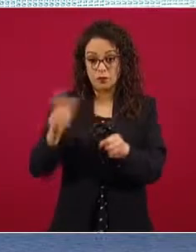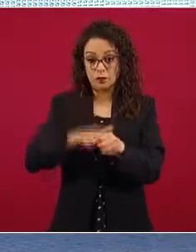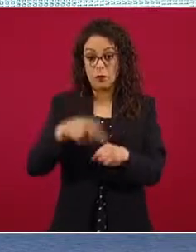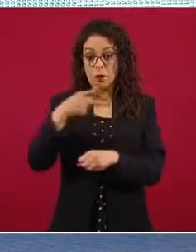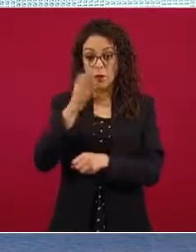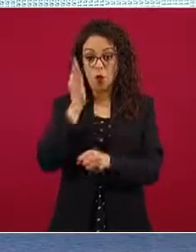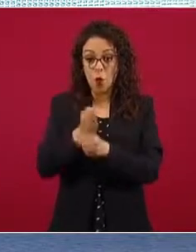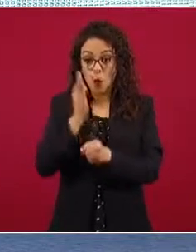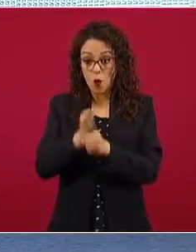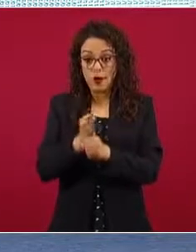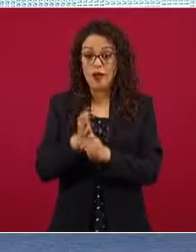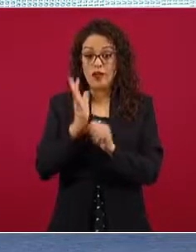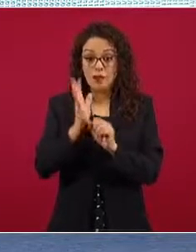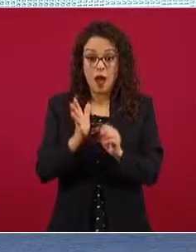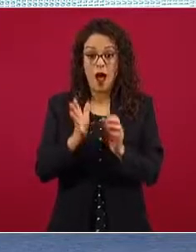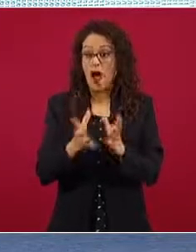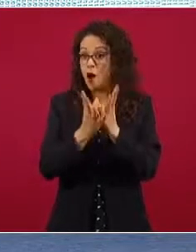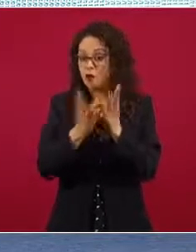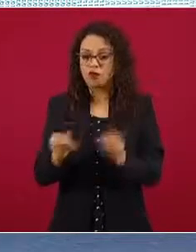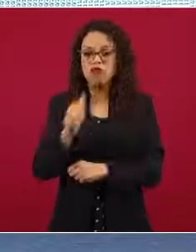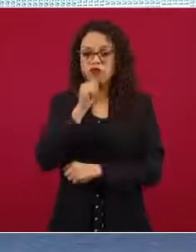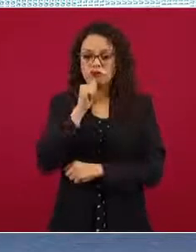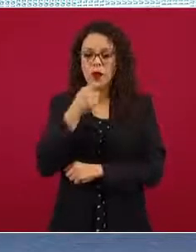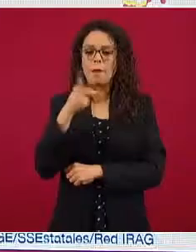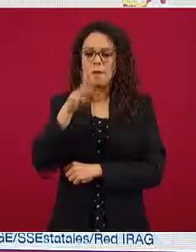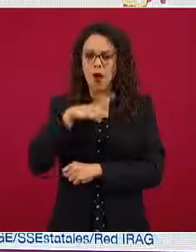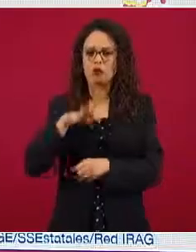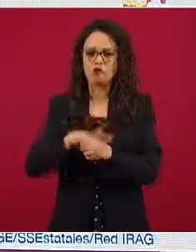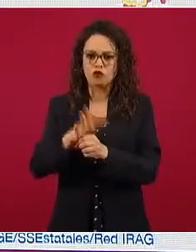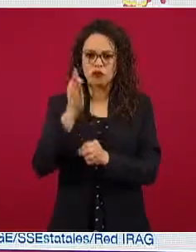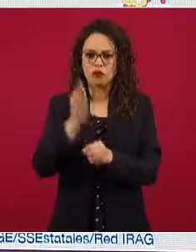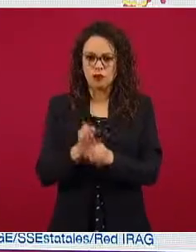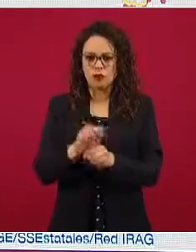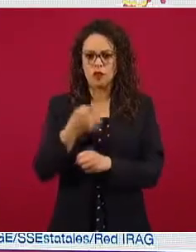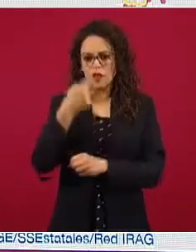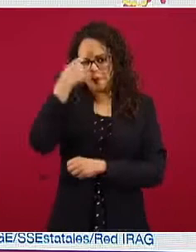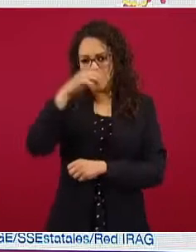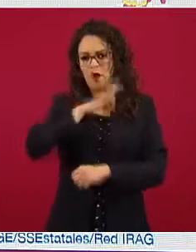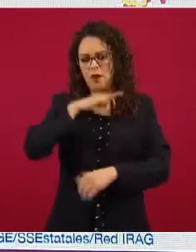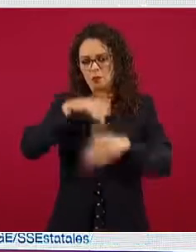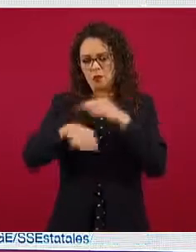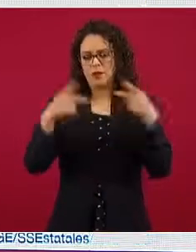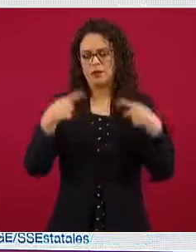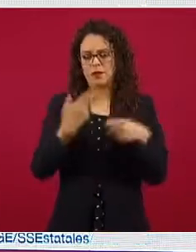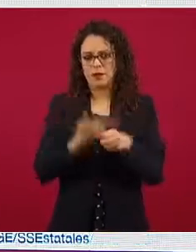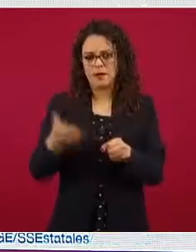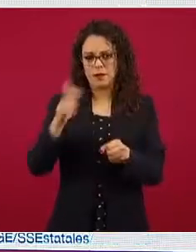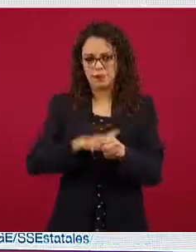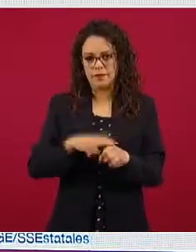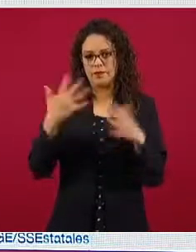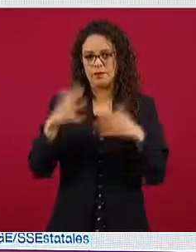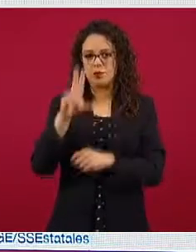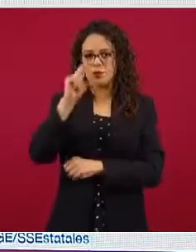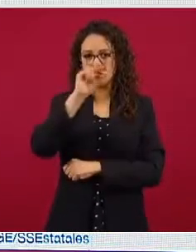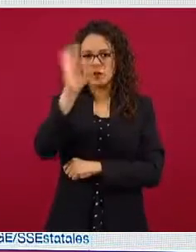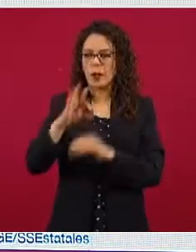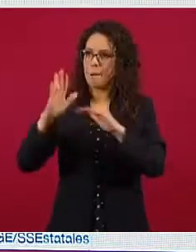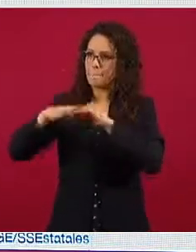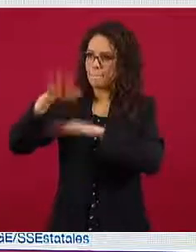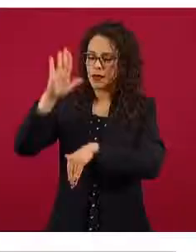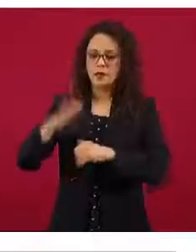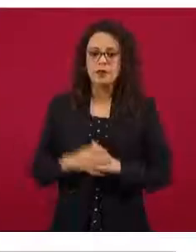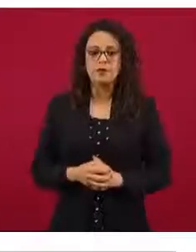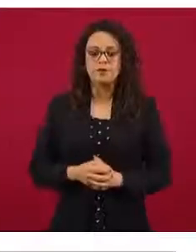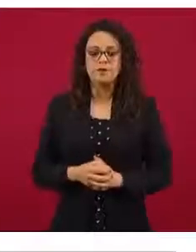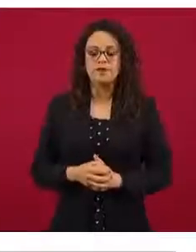de reducirse, hay una suficiente capacidad hospitalaria por arriba del 80%. La siguiente. En el caso de Durango